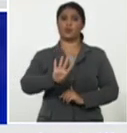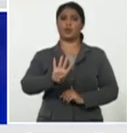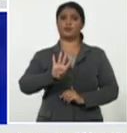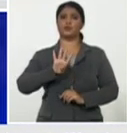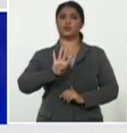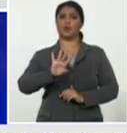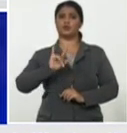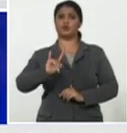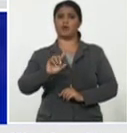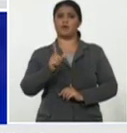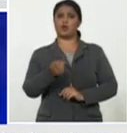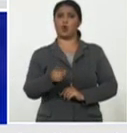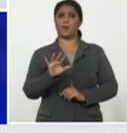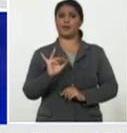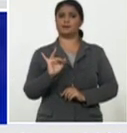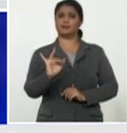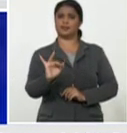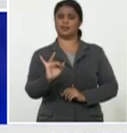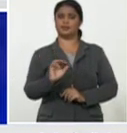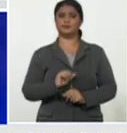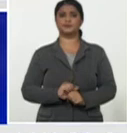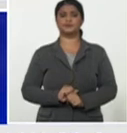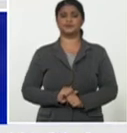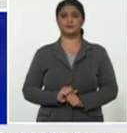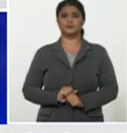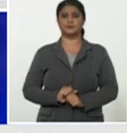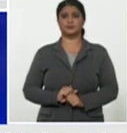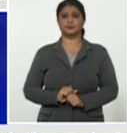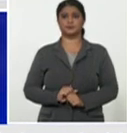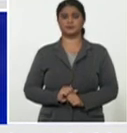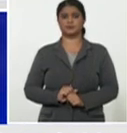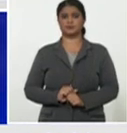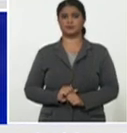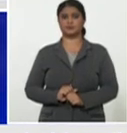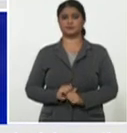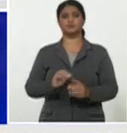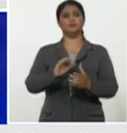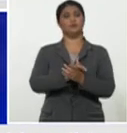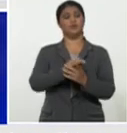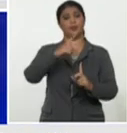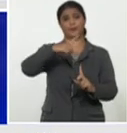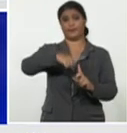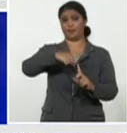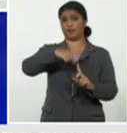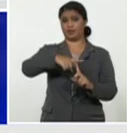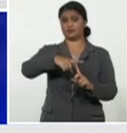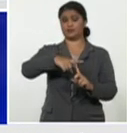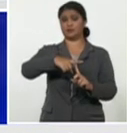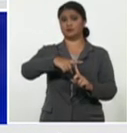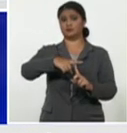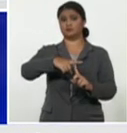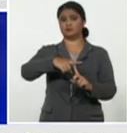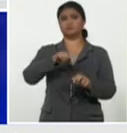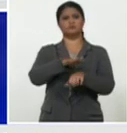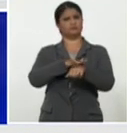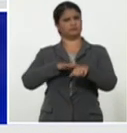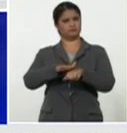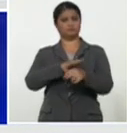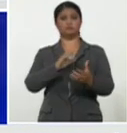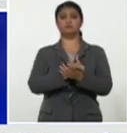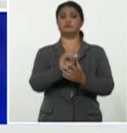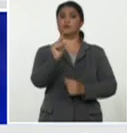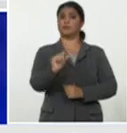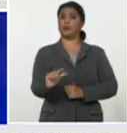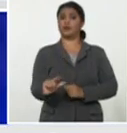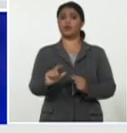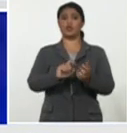449,7, la más elevada de Cuba. Matanzas, que se mantenía, Mayabeque, que estaba en